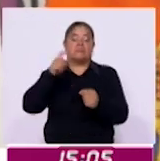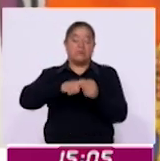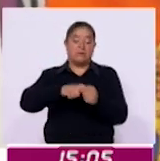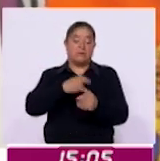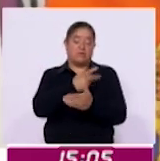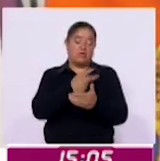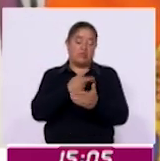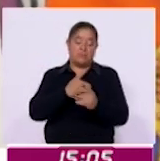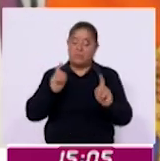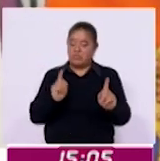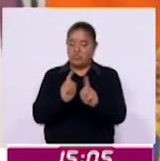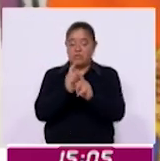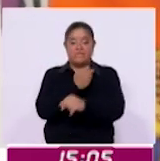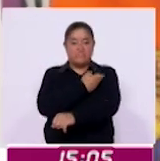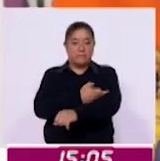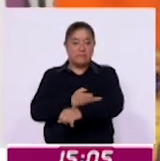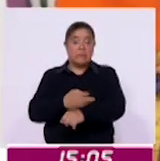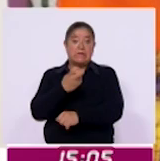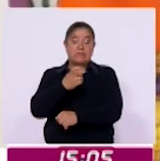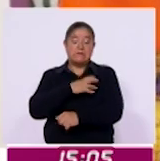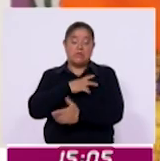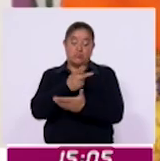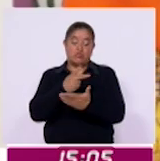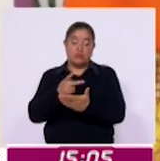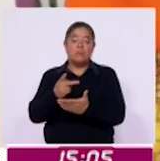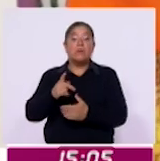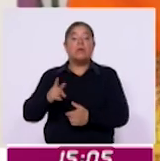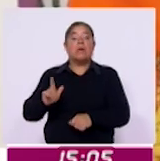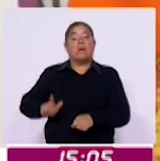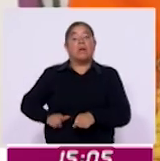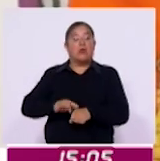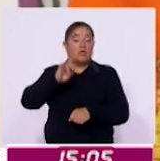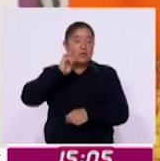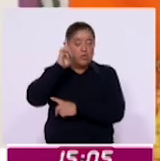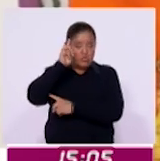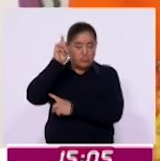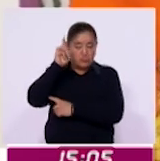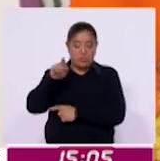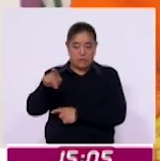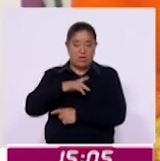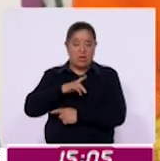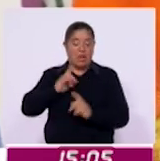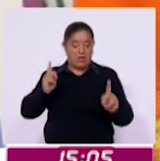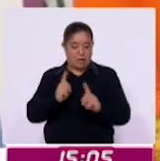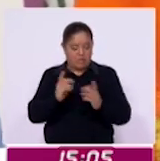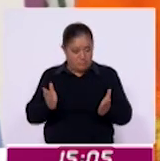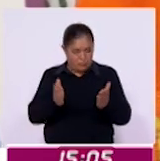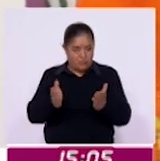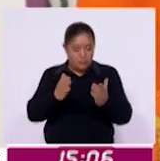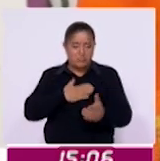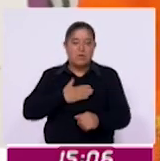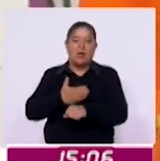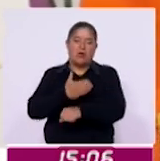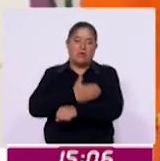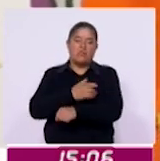familiar. Es parte de un programa que impulsó la gobernadora Lorena Cuellar Cisneros, en el cual acompañamos a todos los